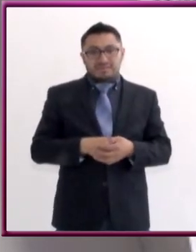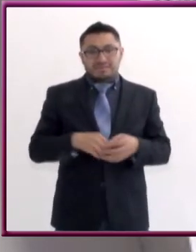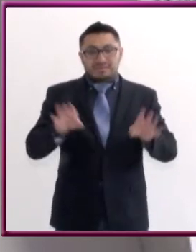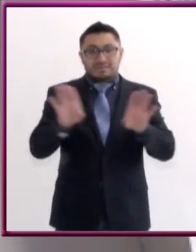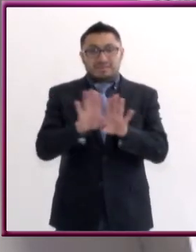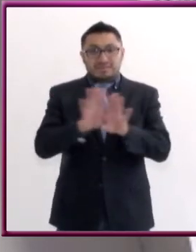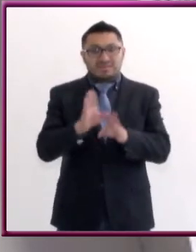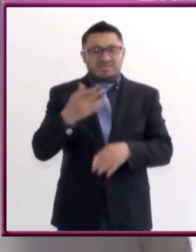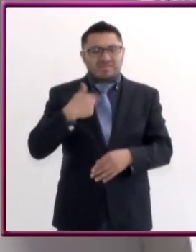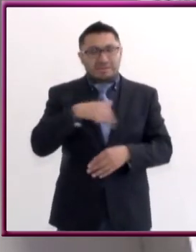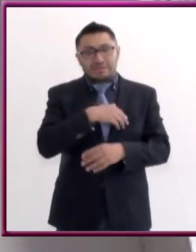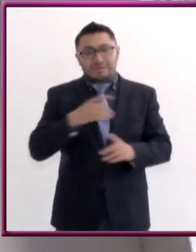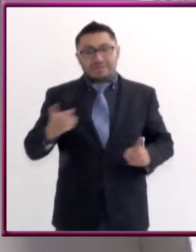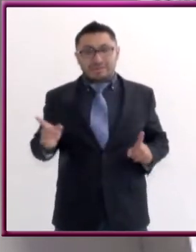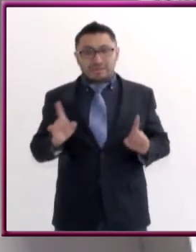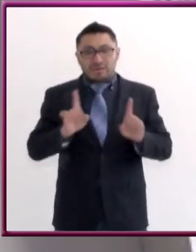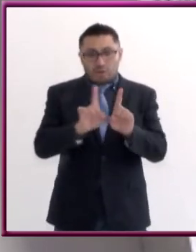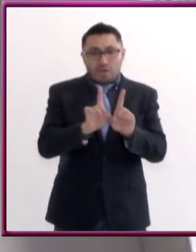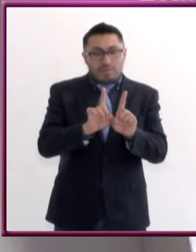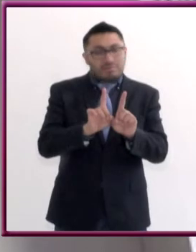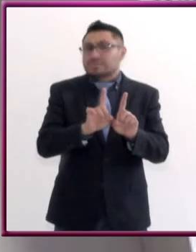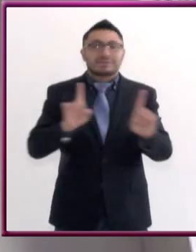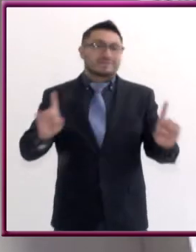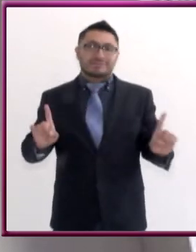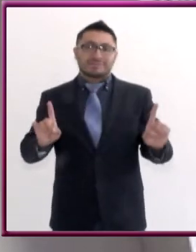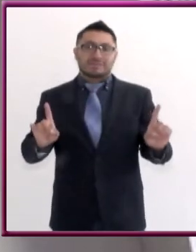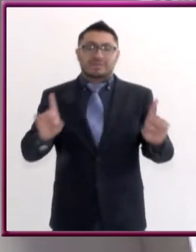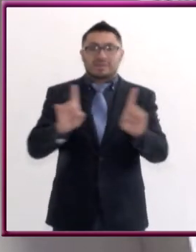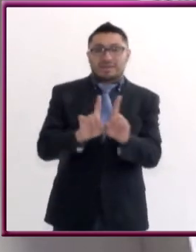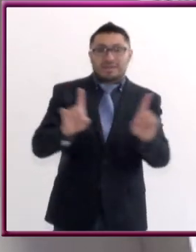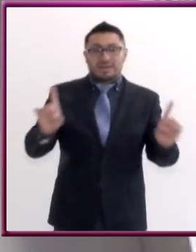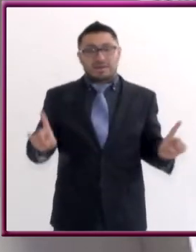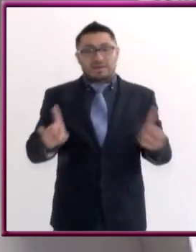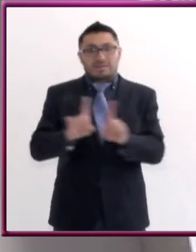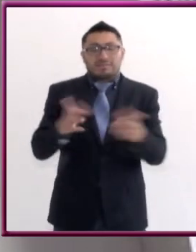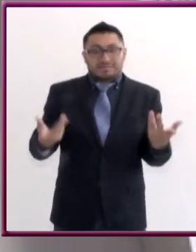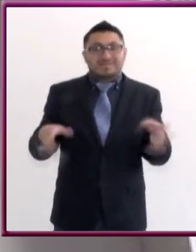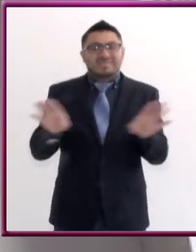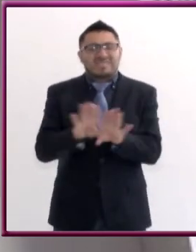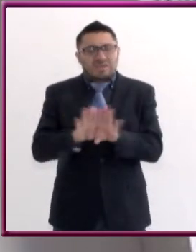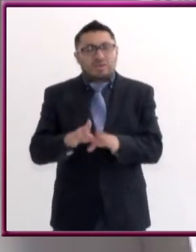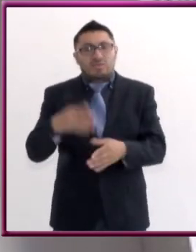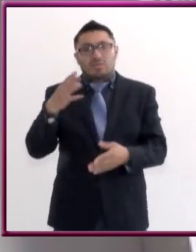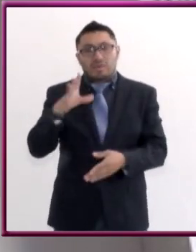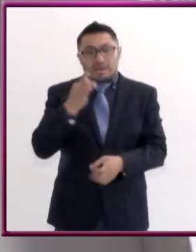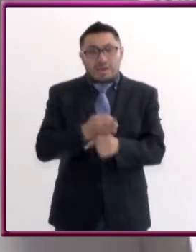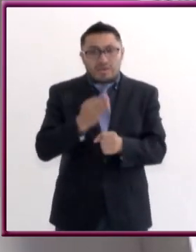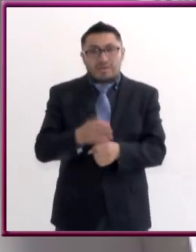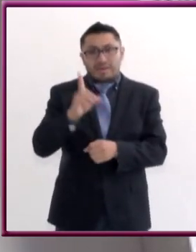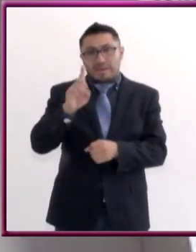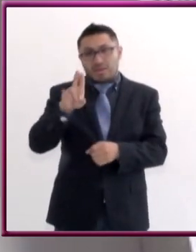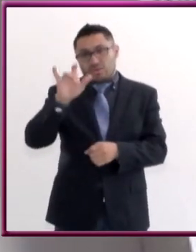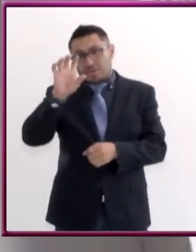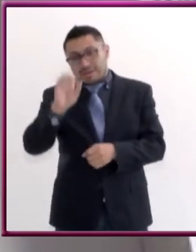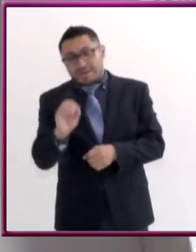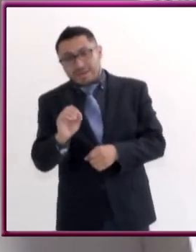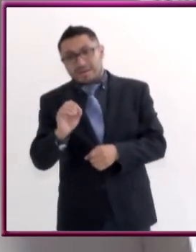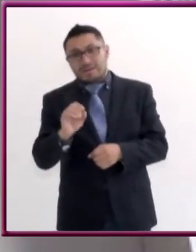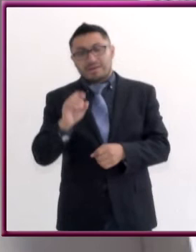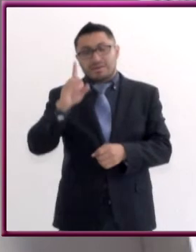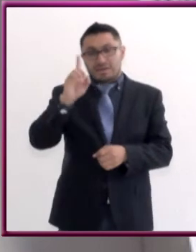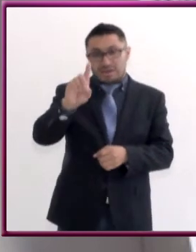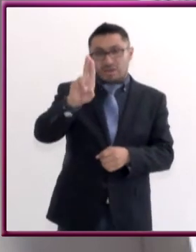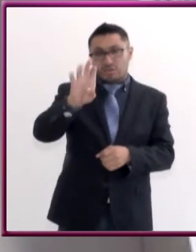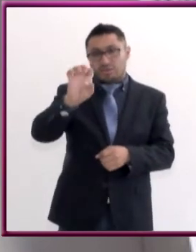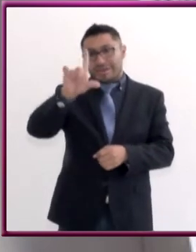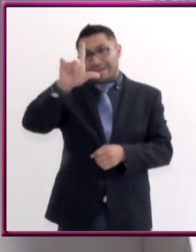estar acompañando a quien está en este proceso del duelo, ir a la